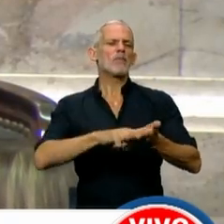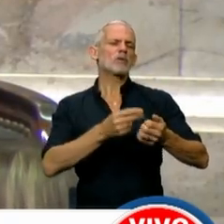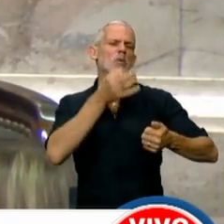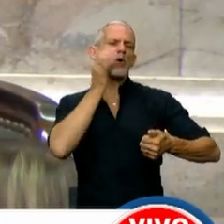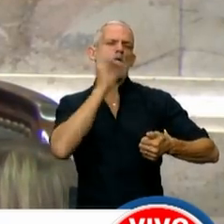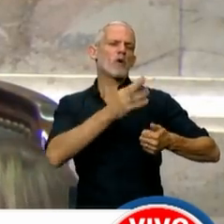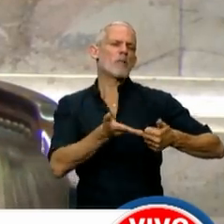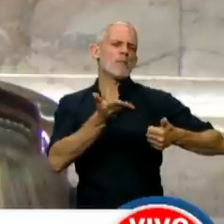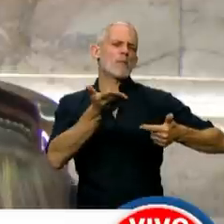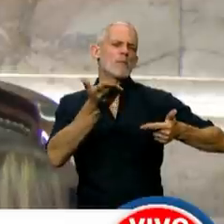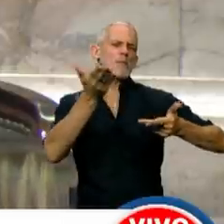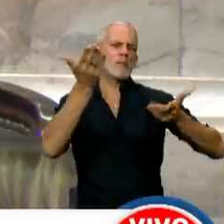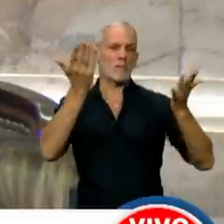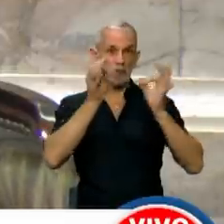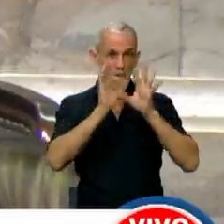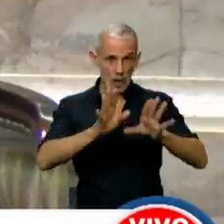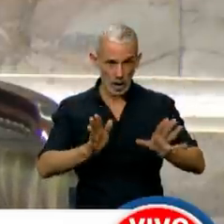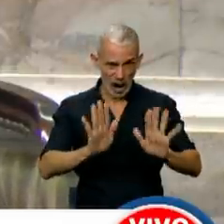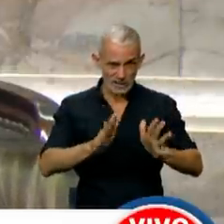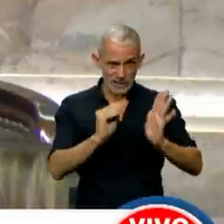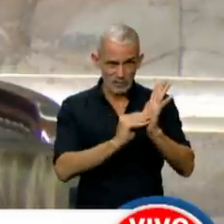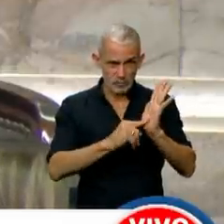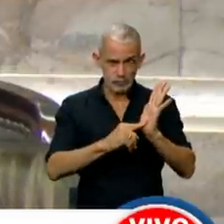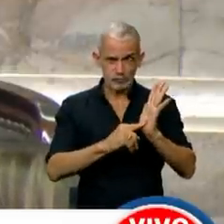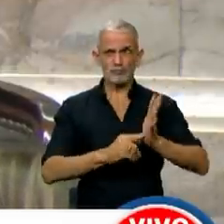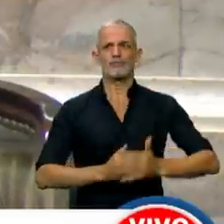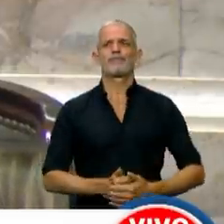discrecional presidente